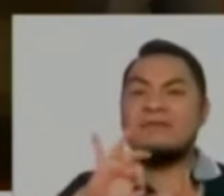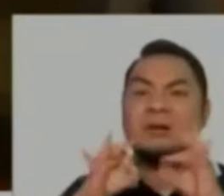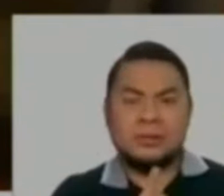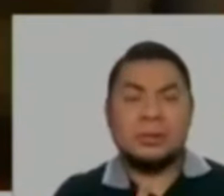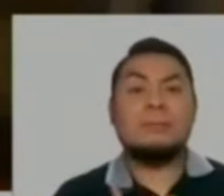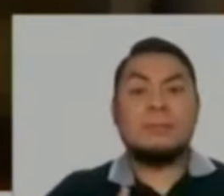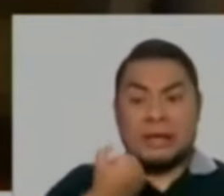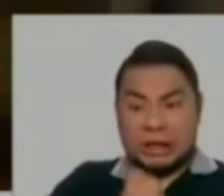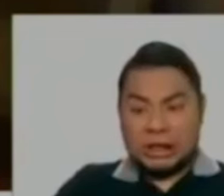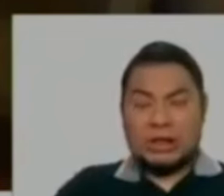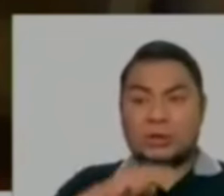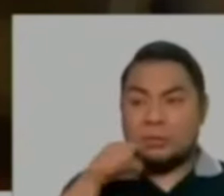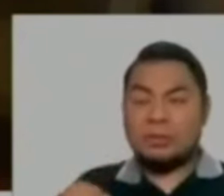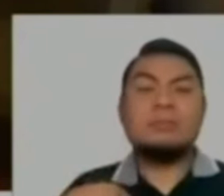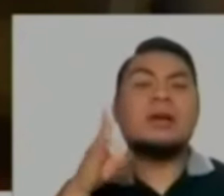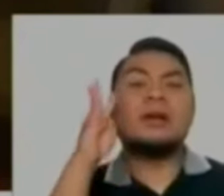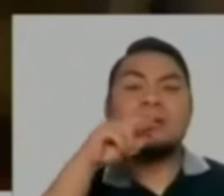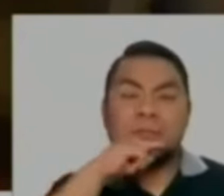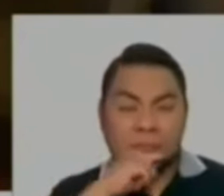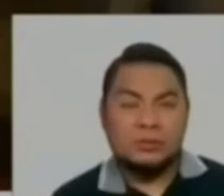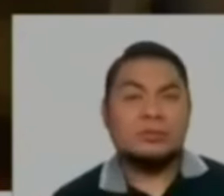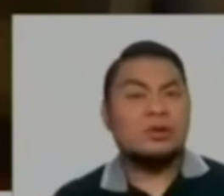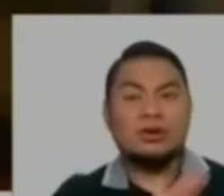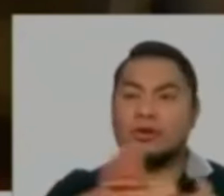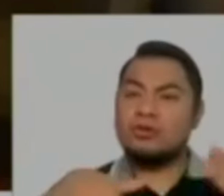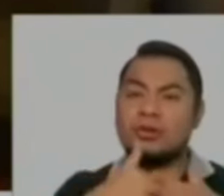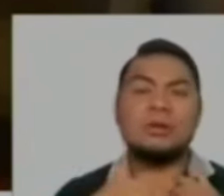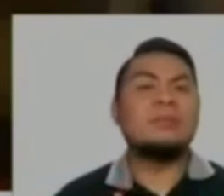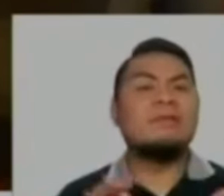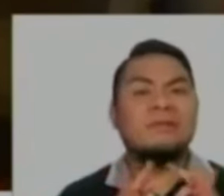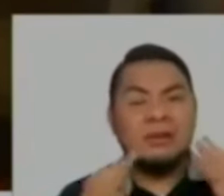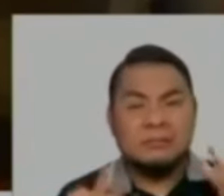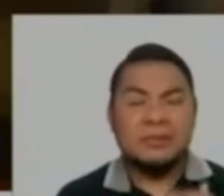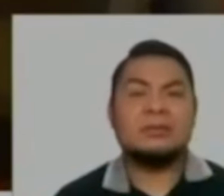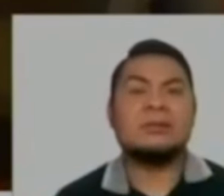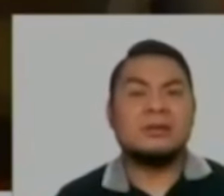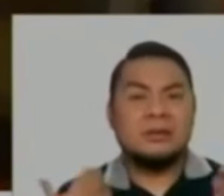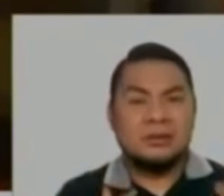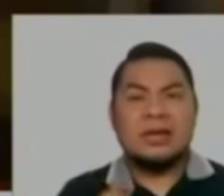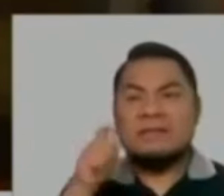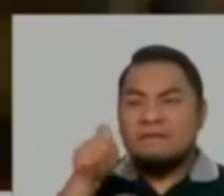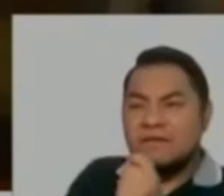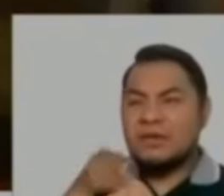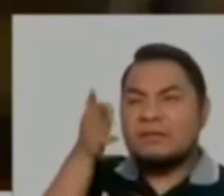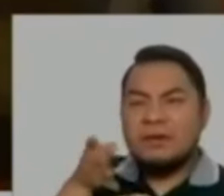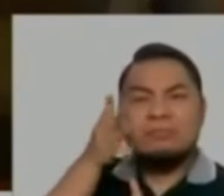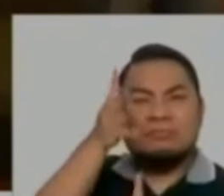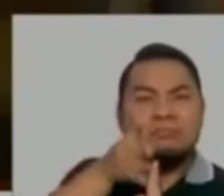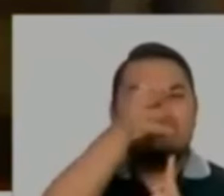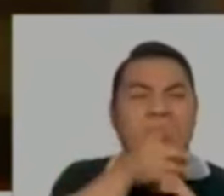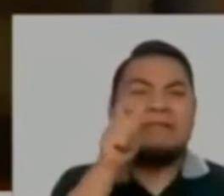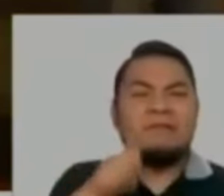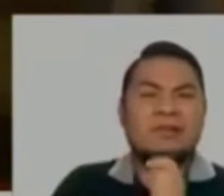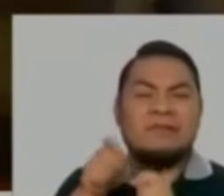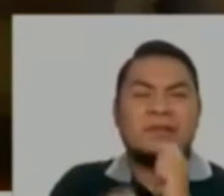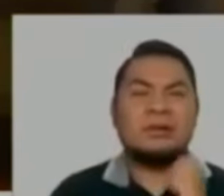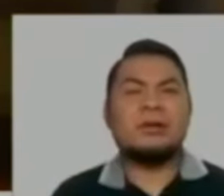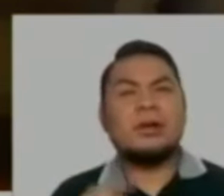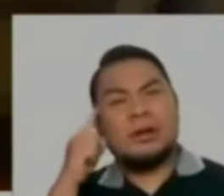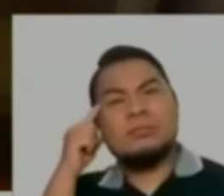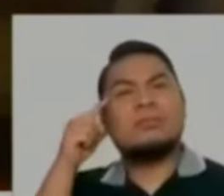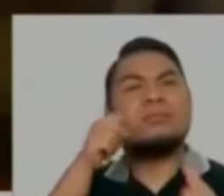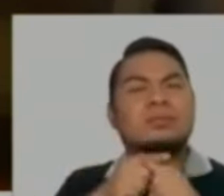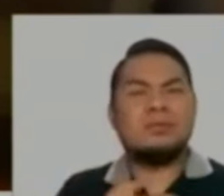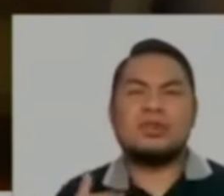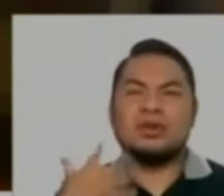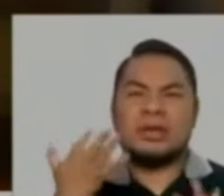familia. Mi esposa, toda mi familia han sido agredidas con el único propósito de